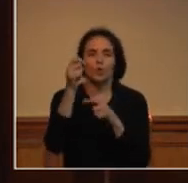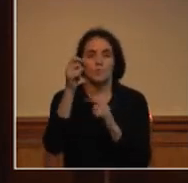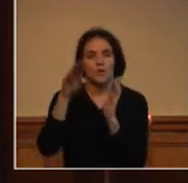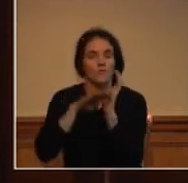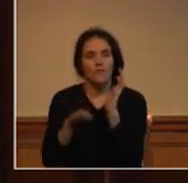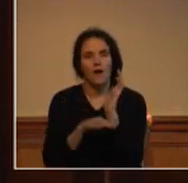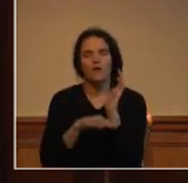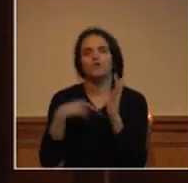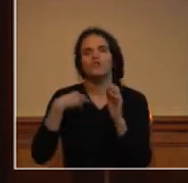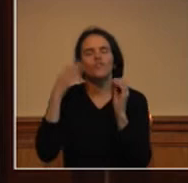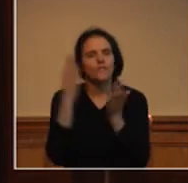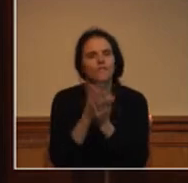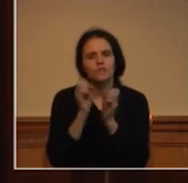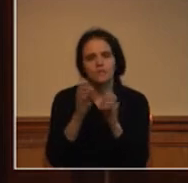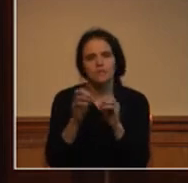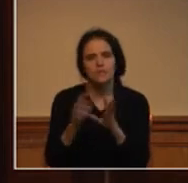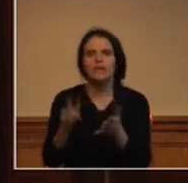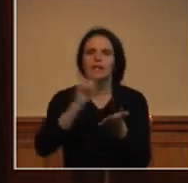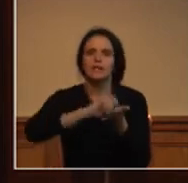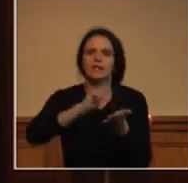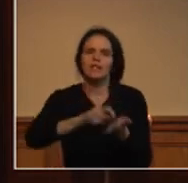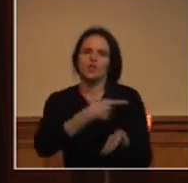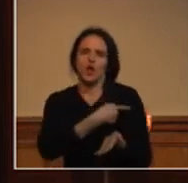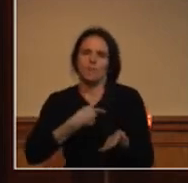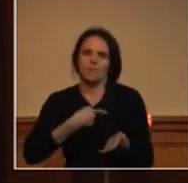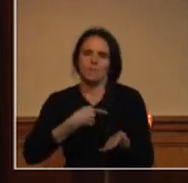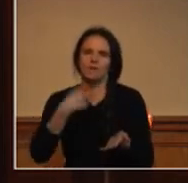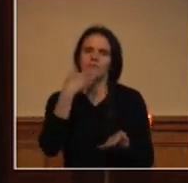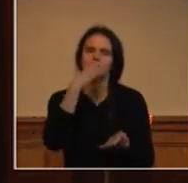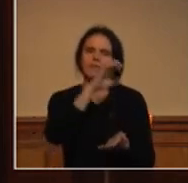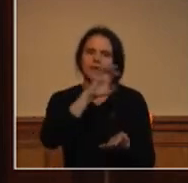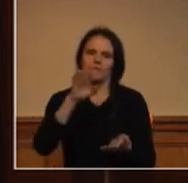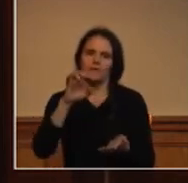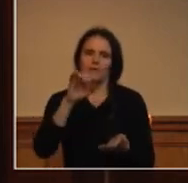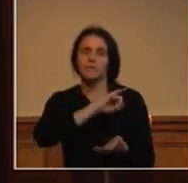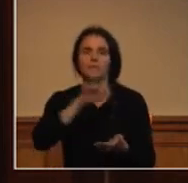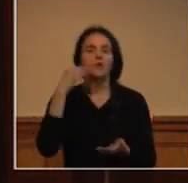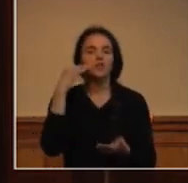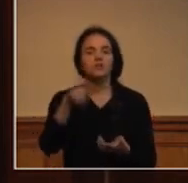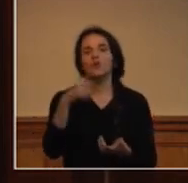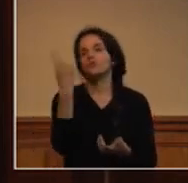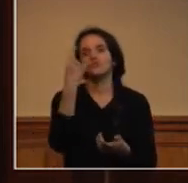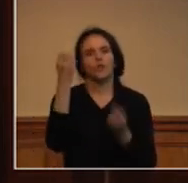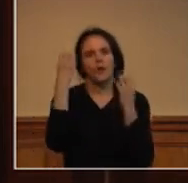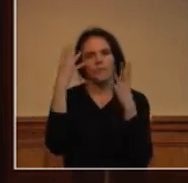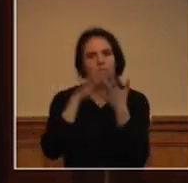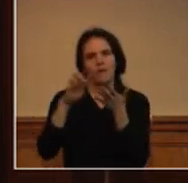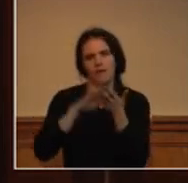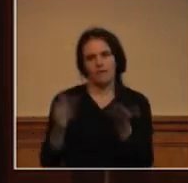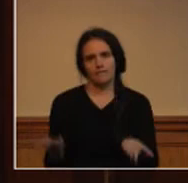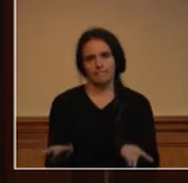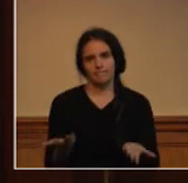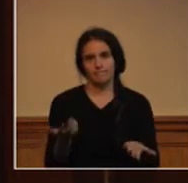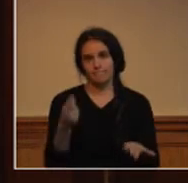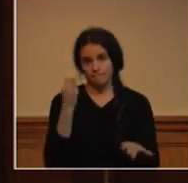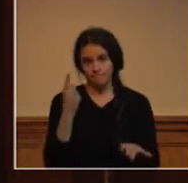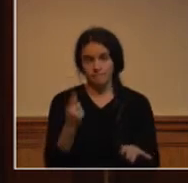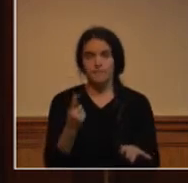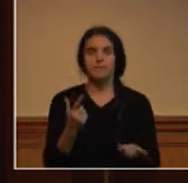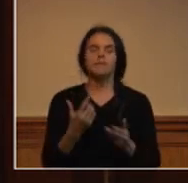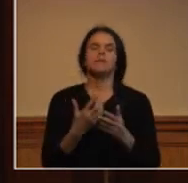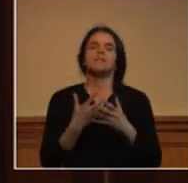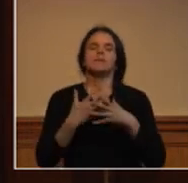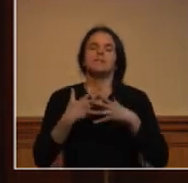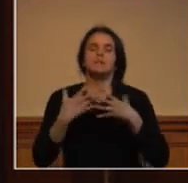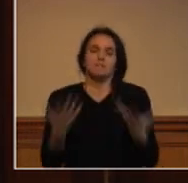y las letras. Y con eso, el chiquito podrá aprender a leer. Entonces dijimos, uy, bueno, parece que aquí tenemos